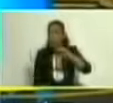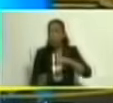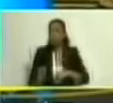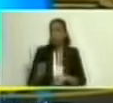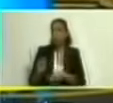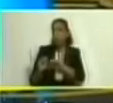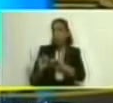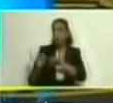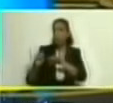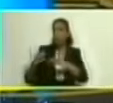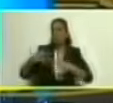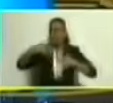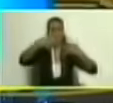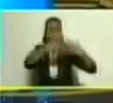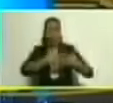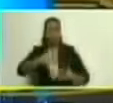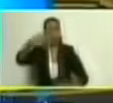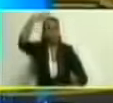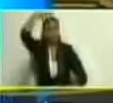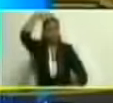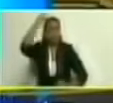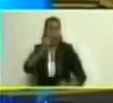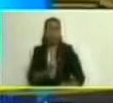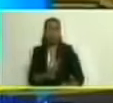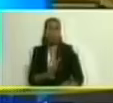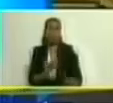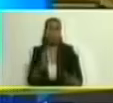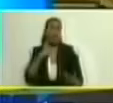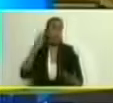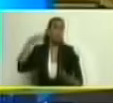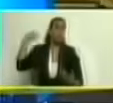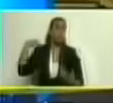donde no hayan imperios coloniales ni neocoloniales,